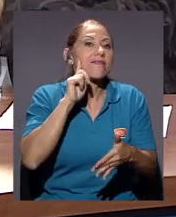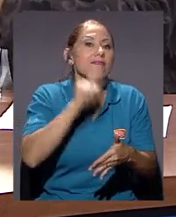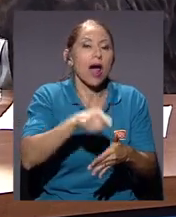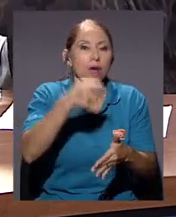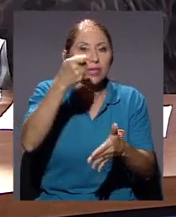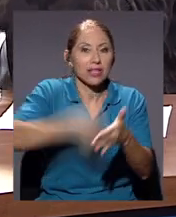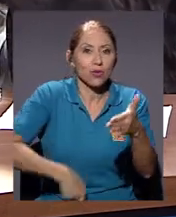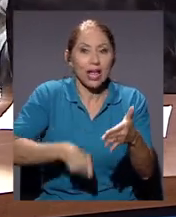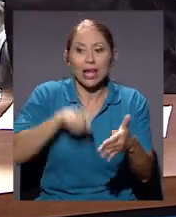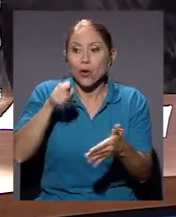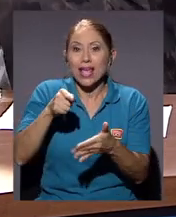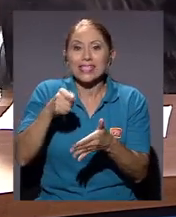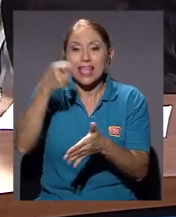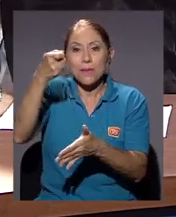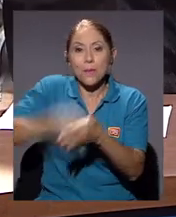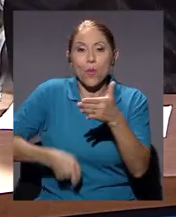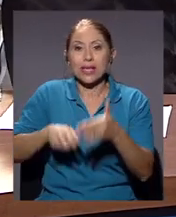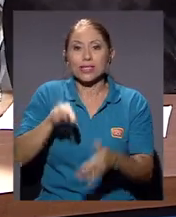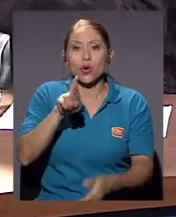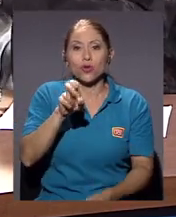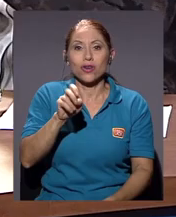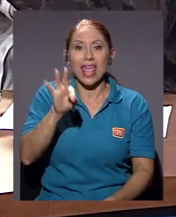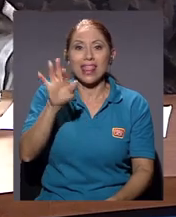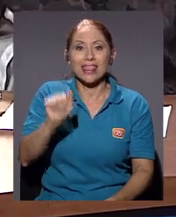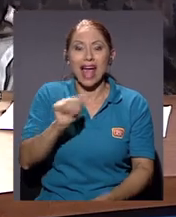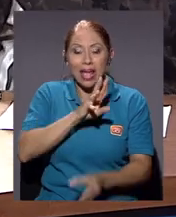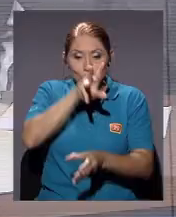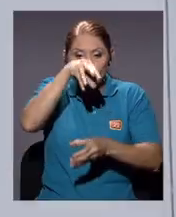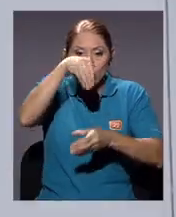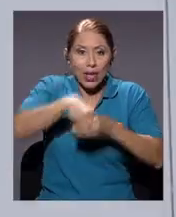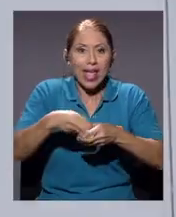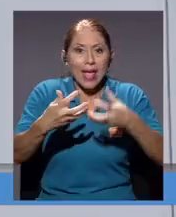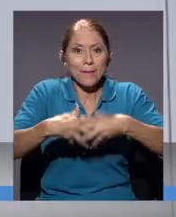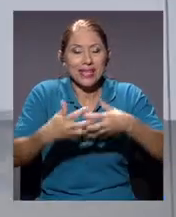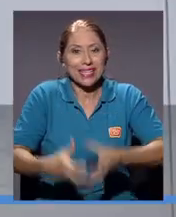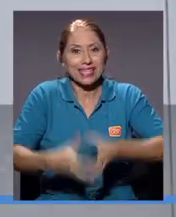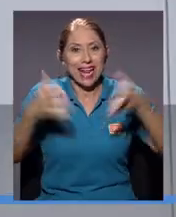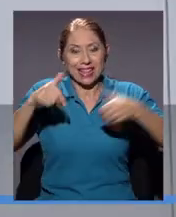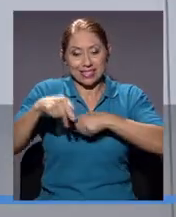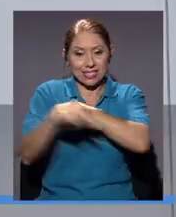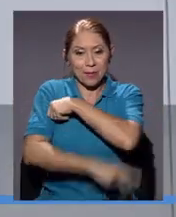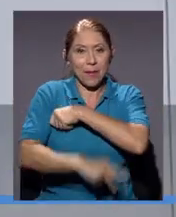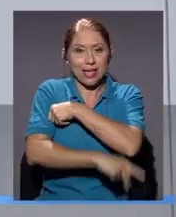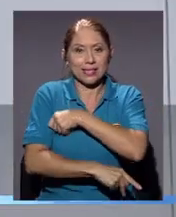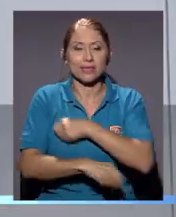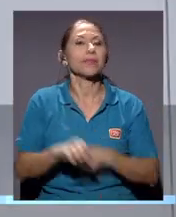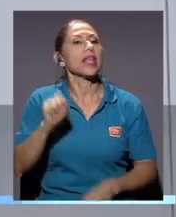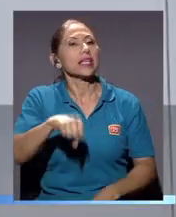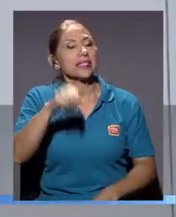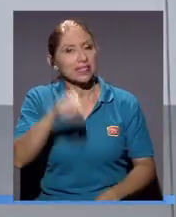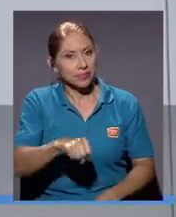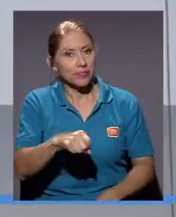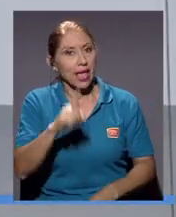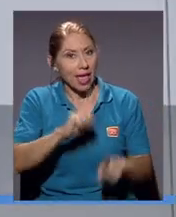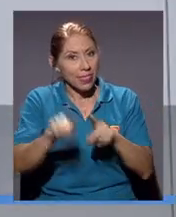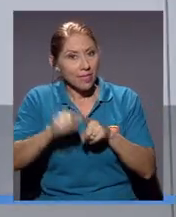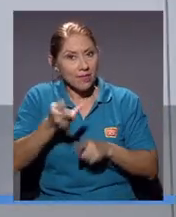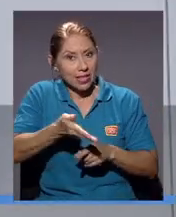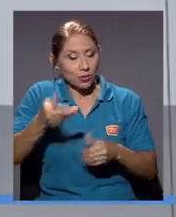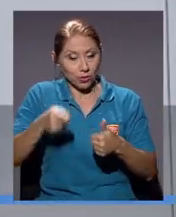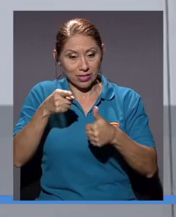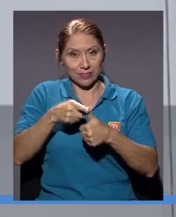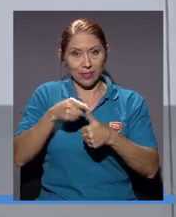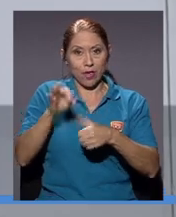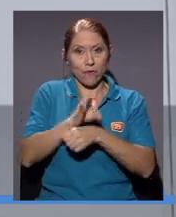precisamente abarca a las grandes empresas de este país hay que señalar varias cosas uno el personal que tiene el ministerio de